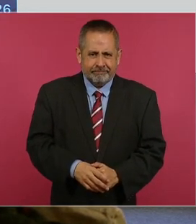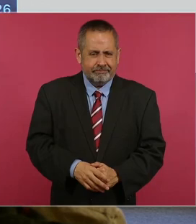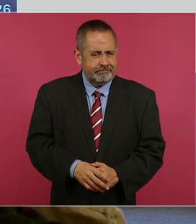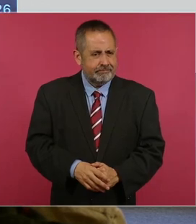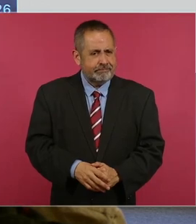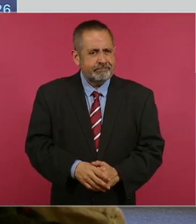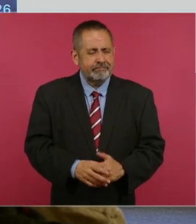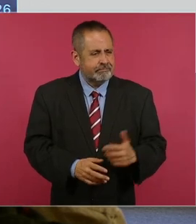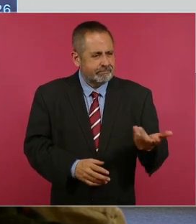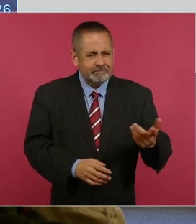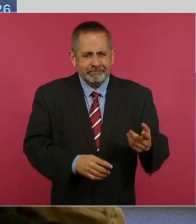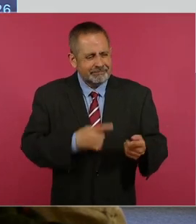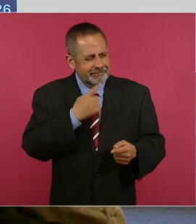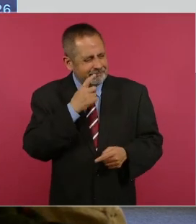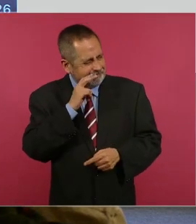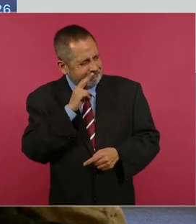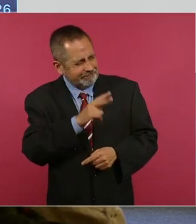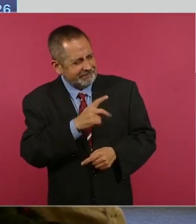enseñando el cobre,